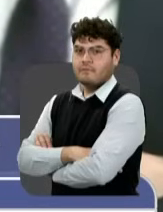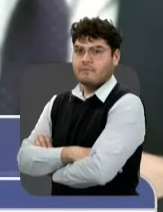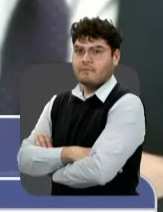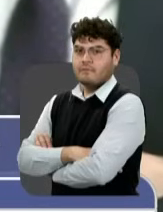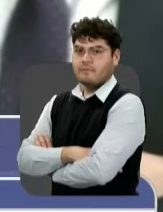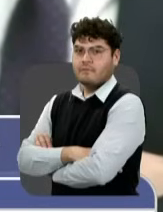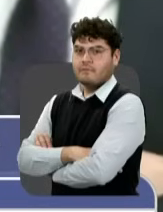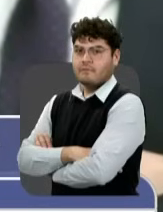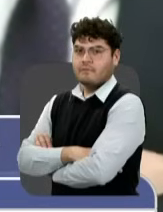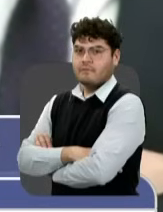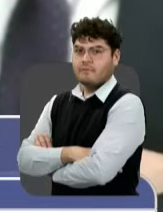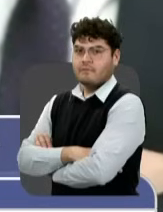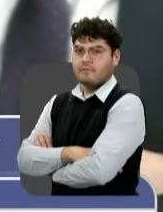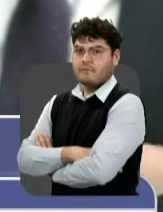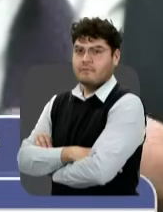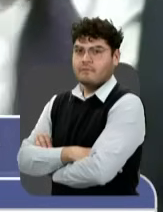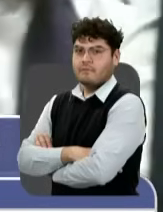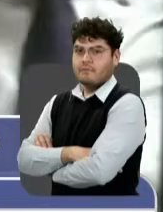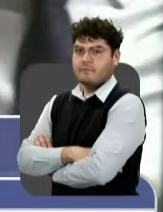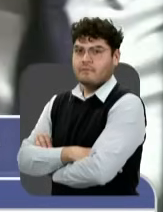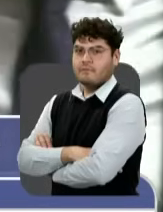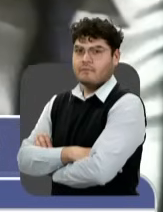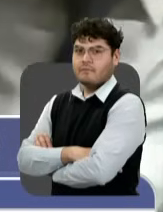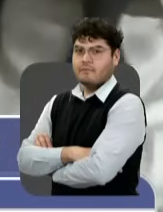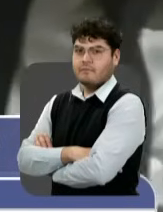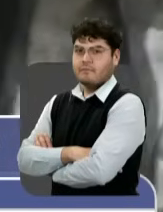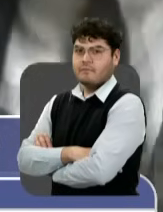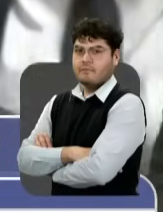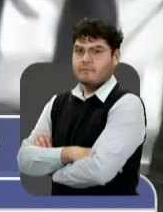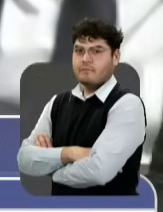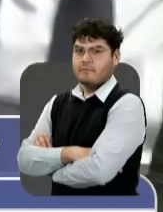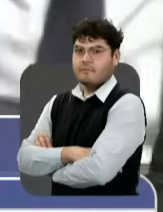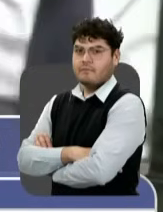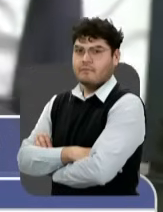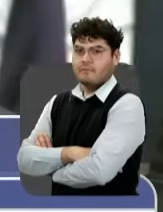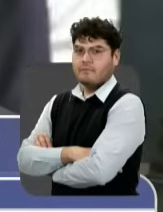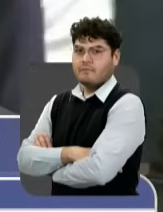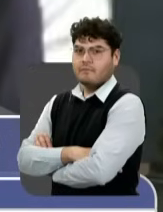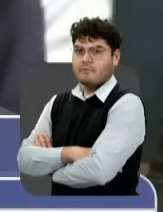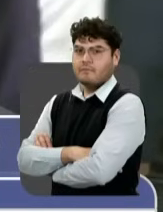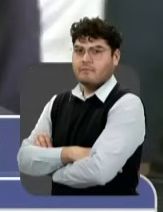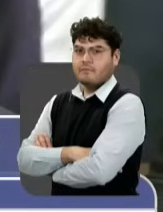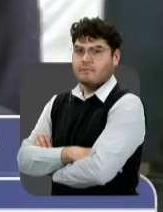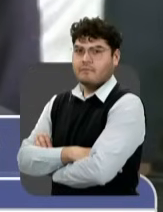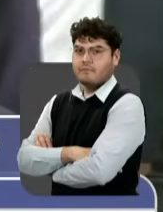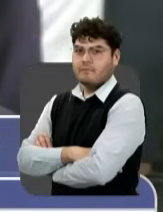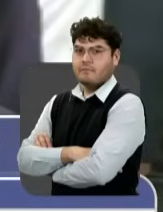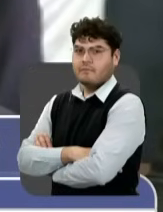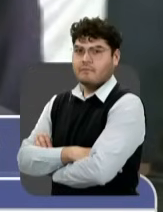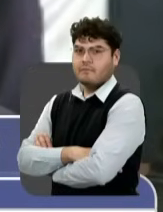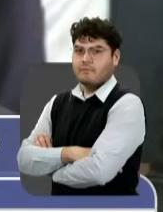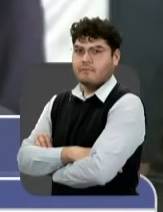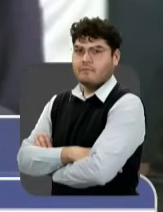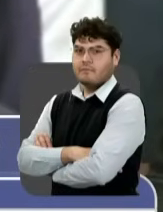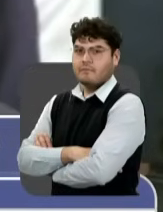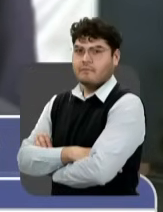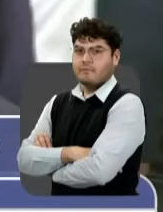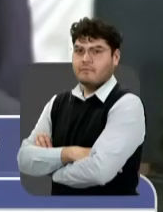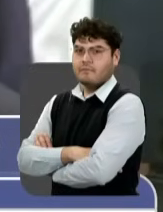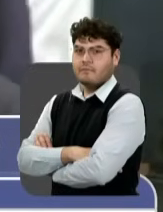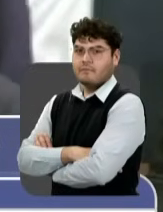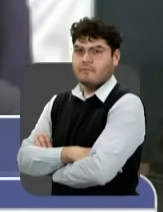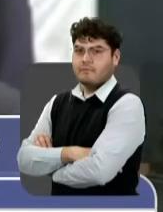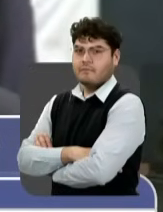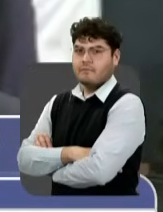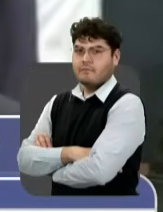también. Oye, ayer se dio a conocer el descontrol que tenía, porque era obvio, Luis Hermosilla en sus finanzas personales. Hace